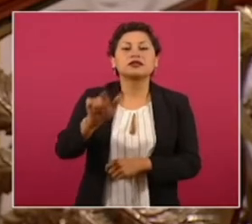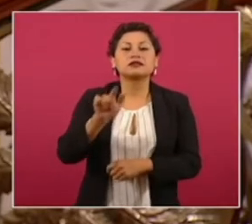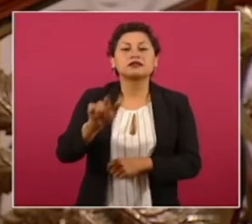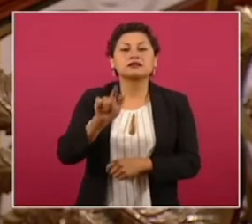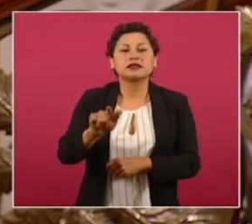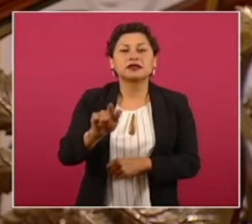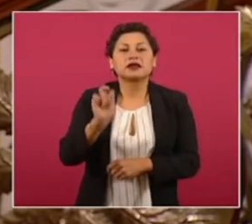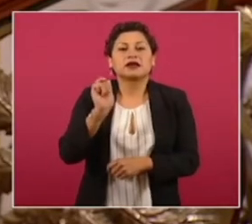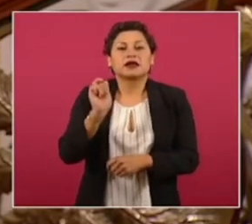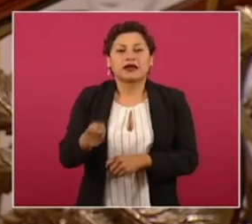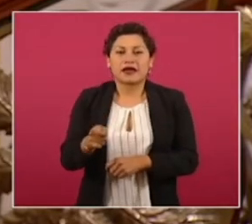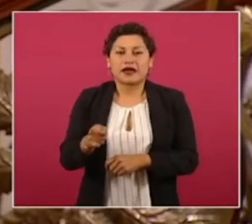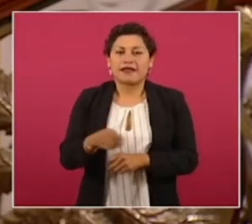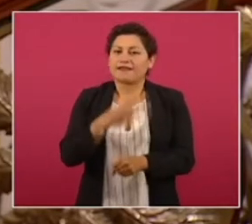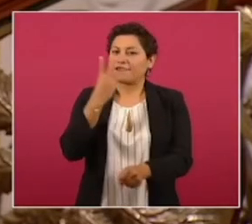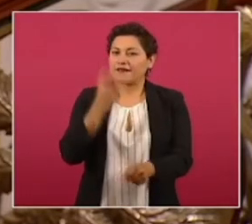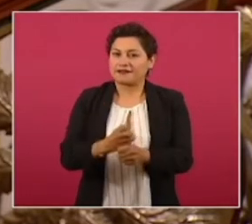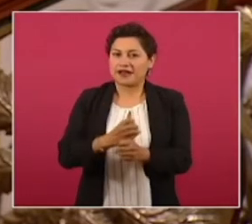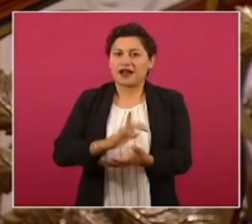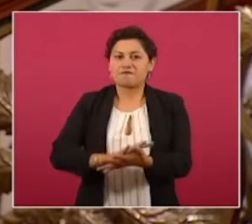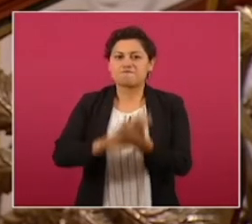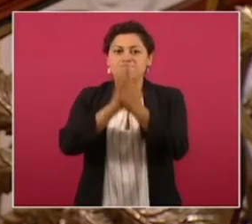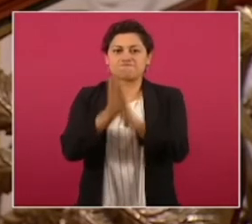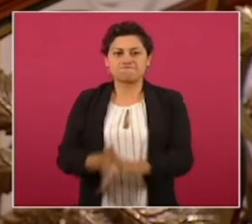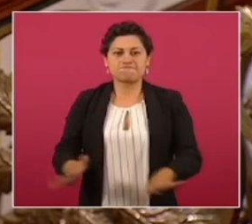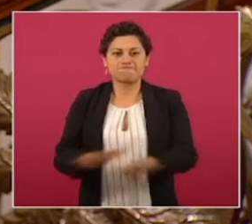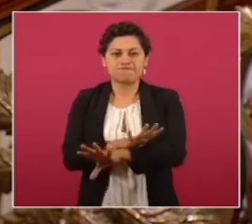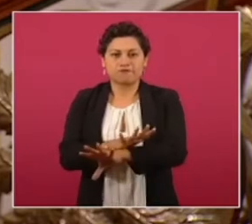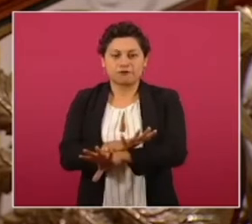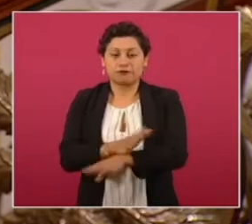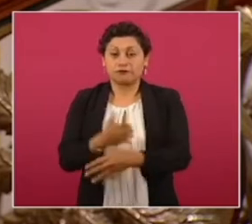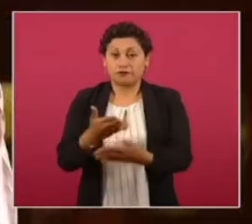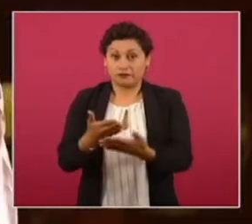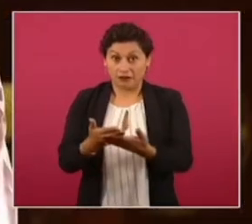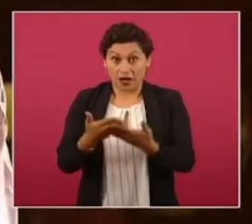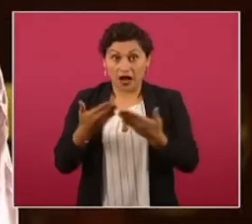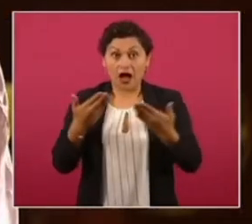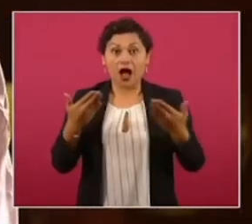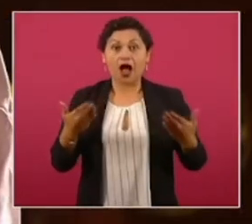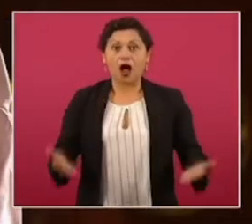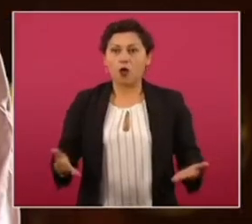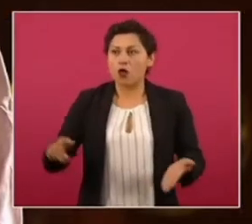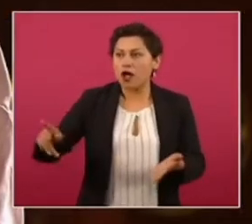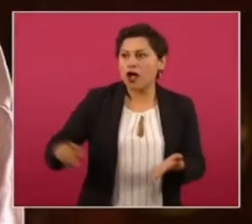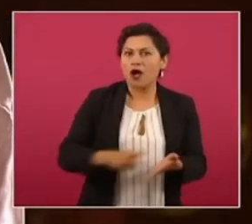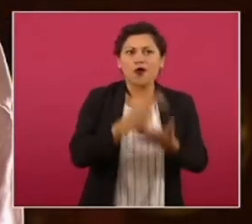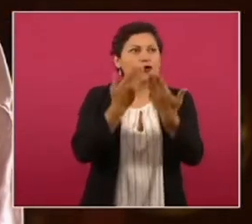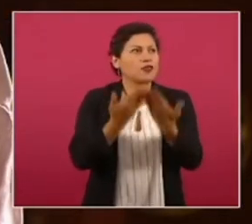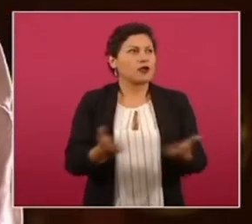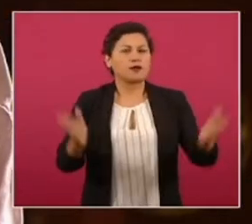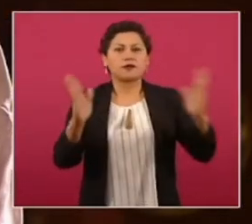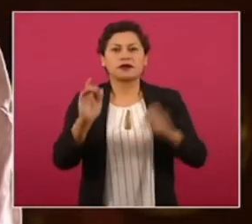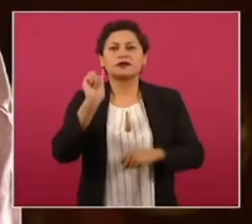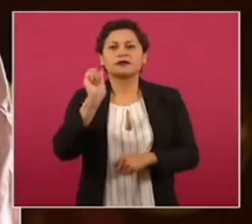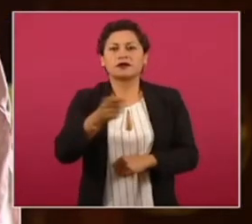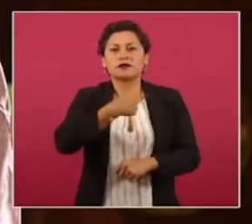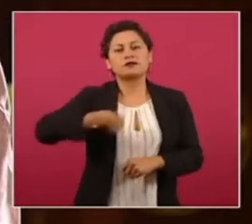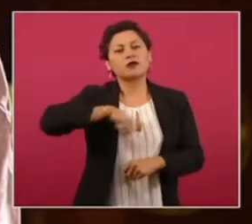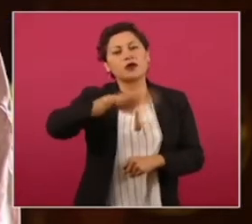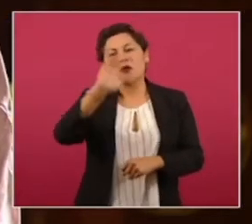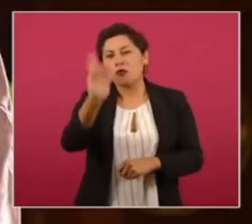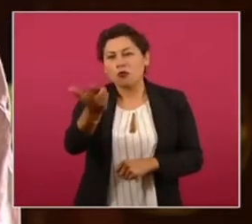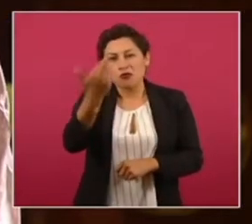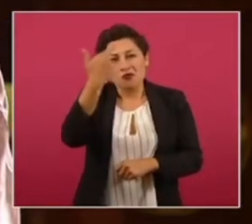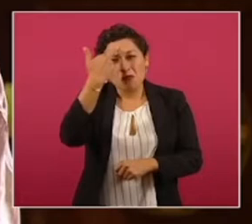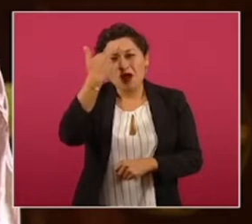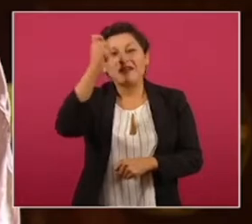gran transformación del país, y que hoy, en esta reapertura, nos recuerda nuevamente la